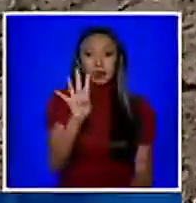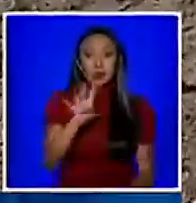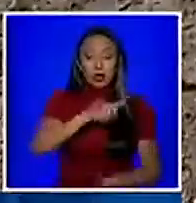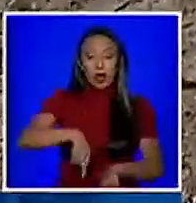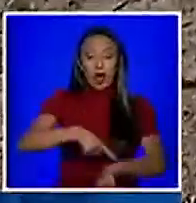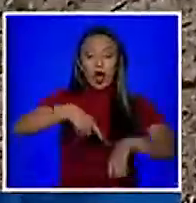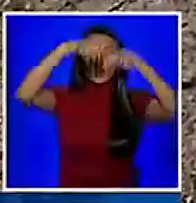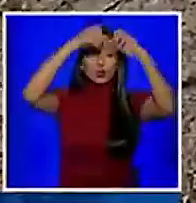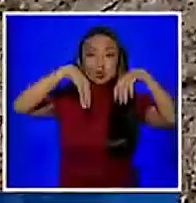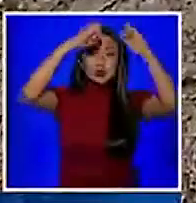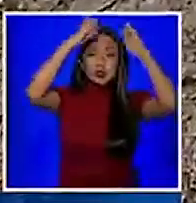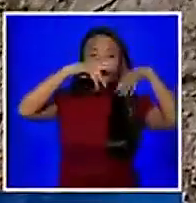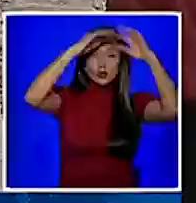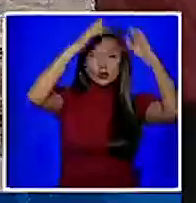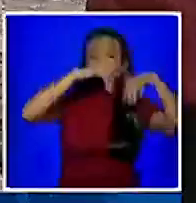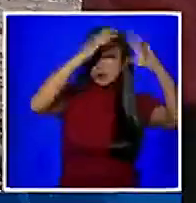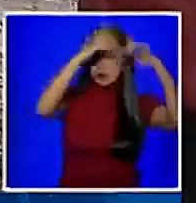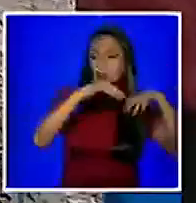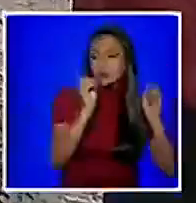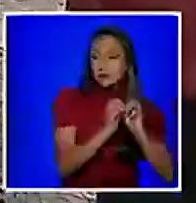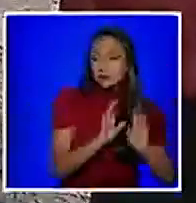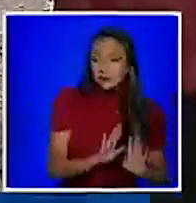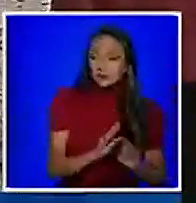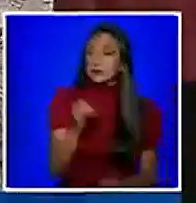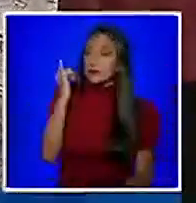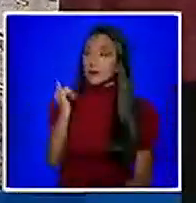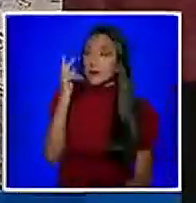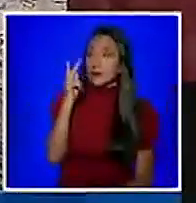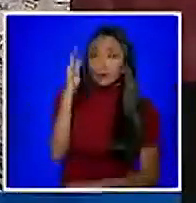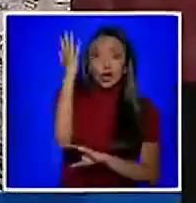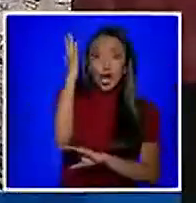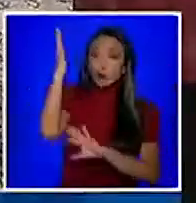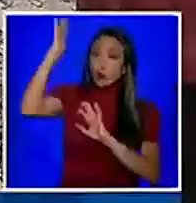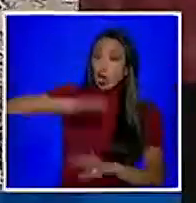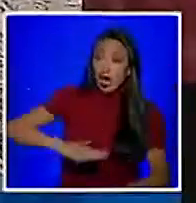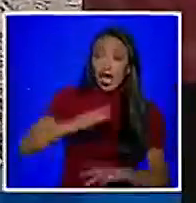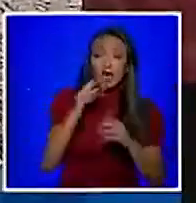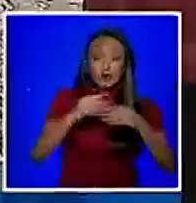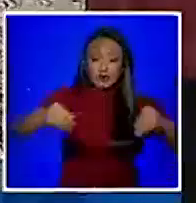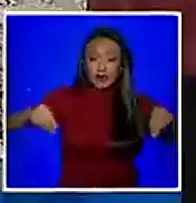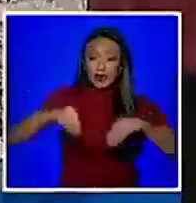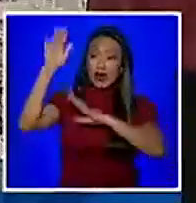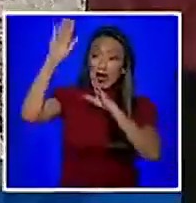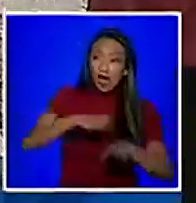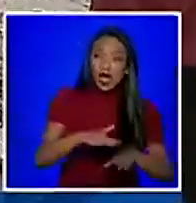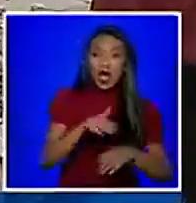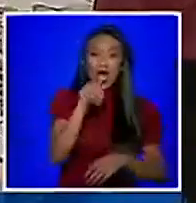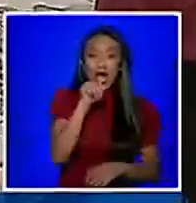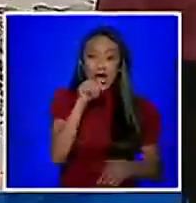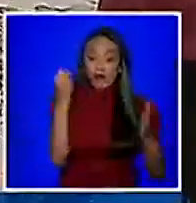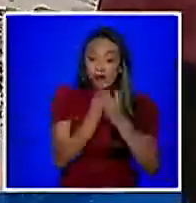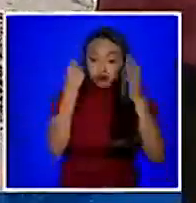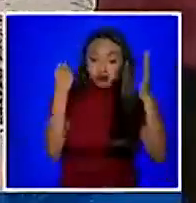lluvia intensa. Un estruendo totalmente como caían los árboles, reventaba el agua,